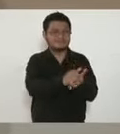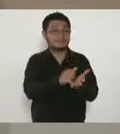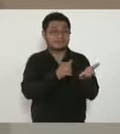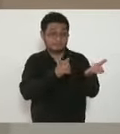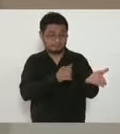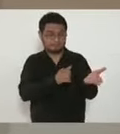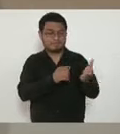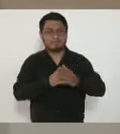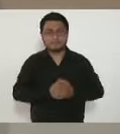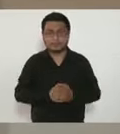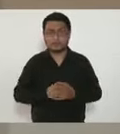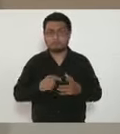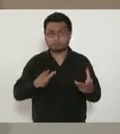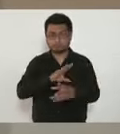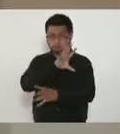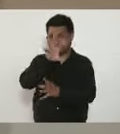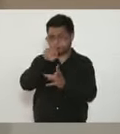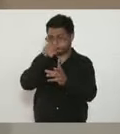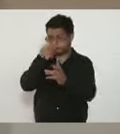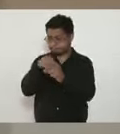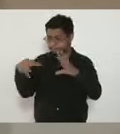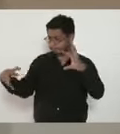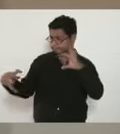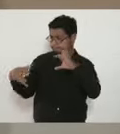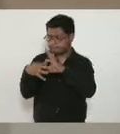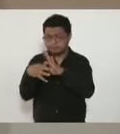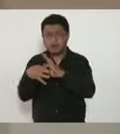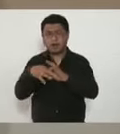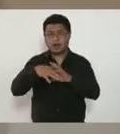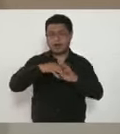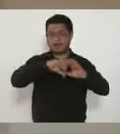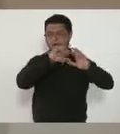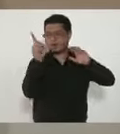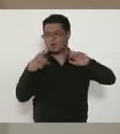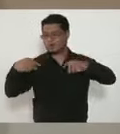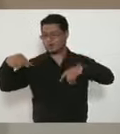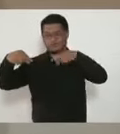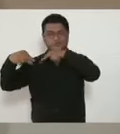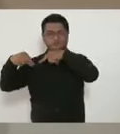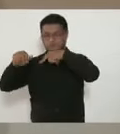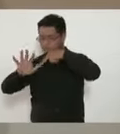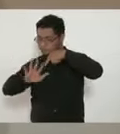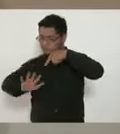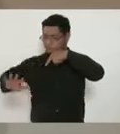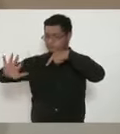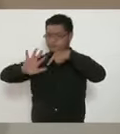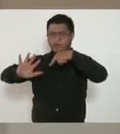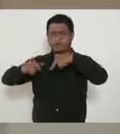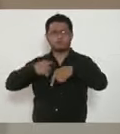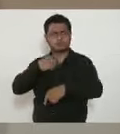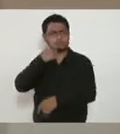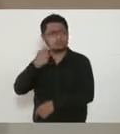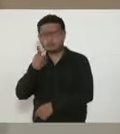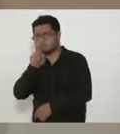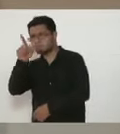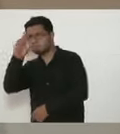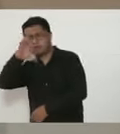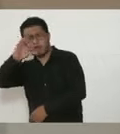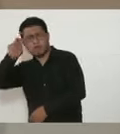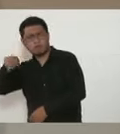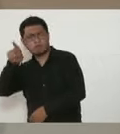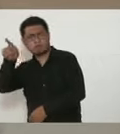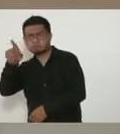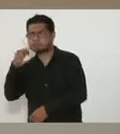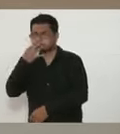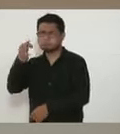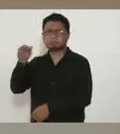integrar a todo el sureste. Lo mencionaba yo en Cancún al mediodía, el